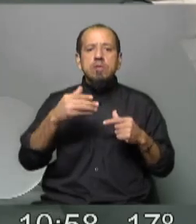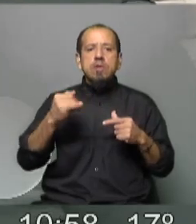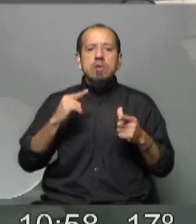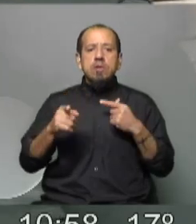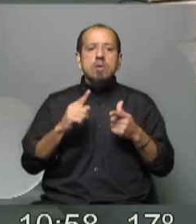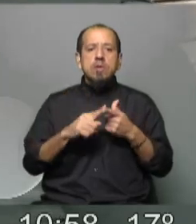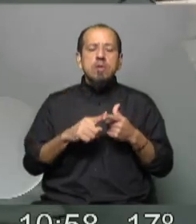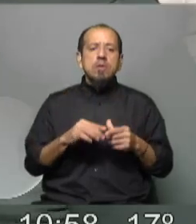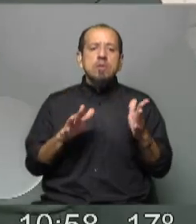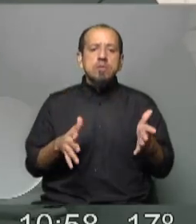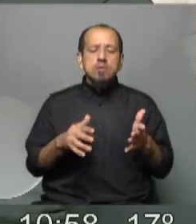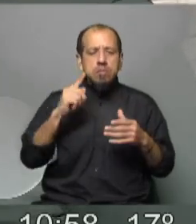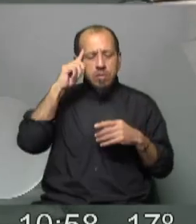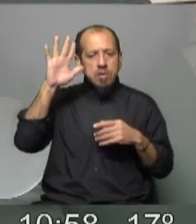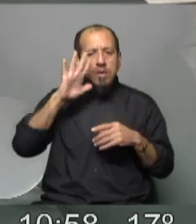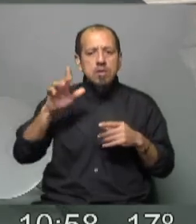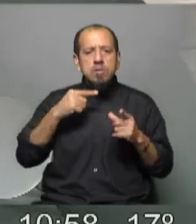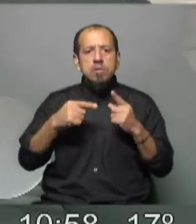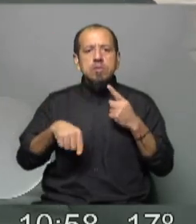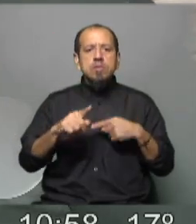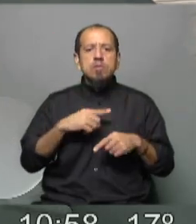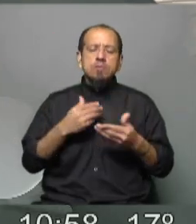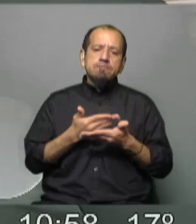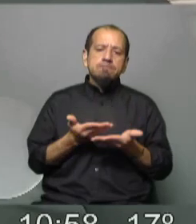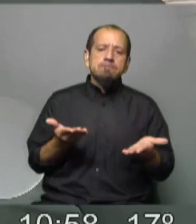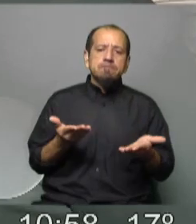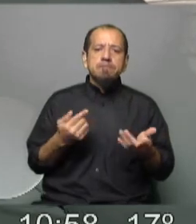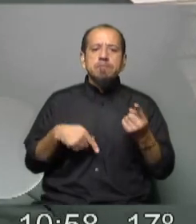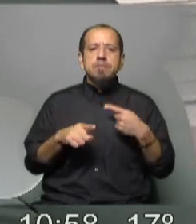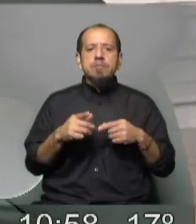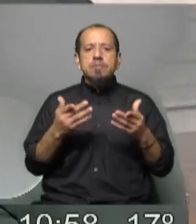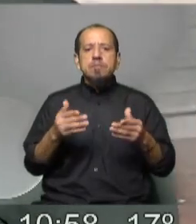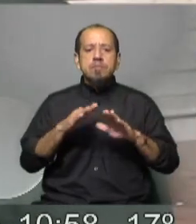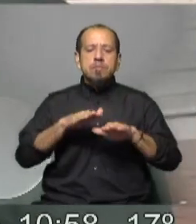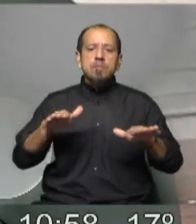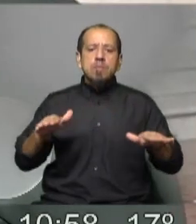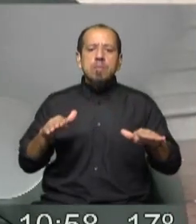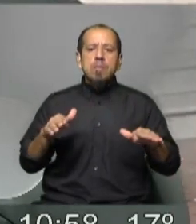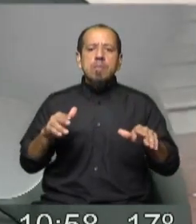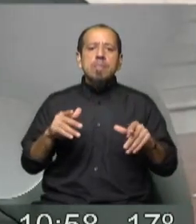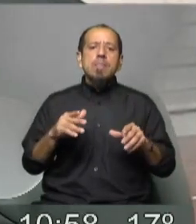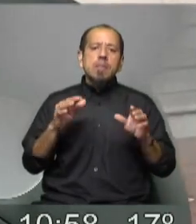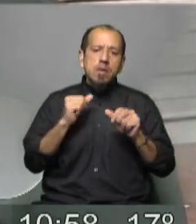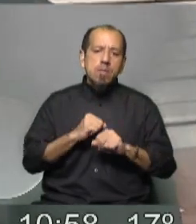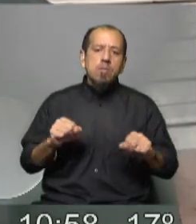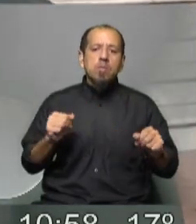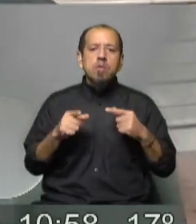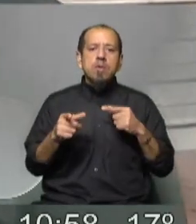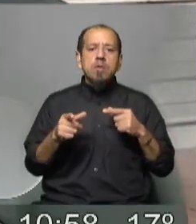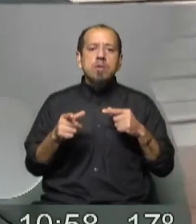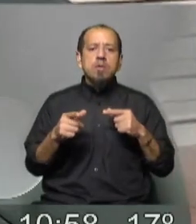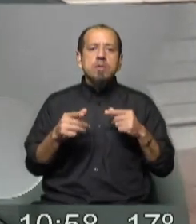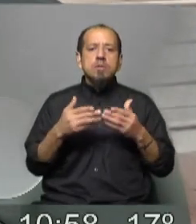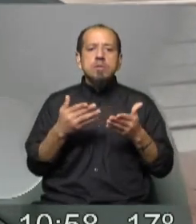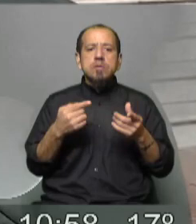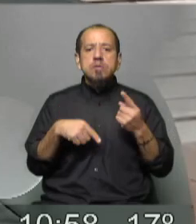hace poquito también, que me imagino que también los coloca en un lugar lindo también, ¿no? De llegada a un público que me parece que bueno, que puede llegar a alegrar, si se